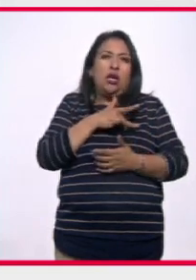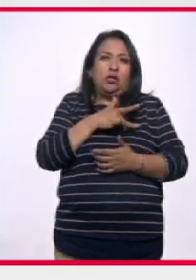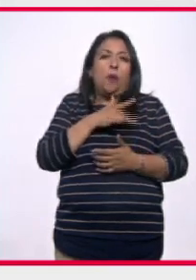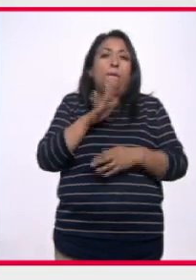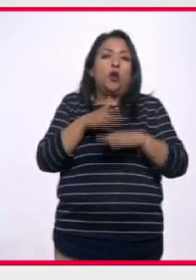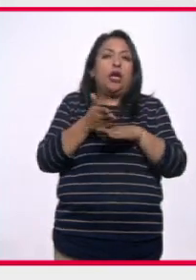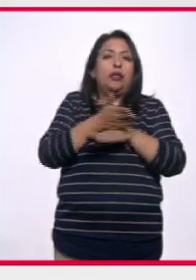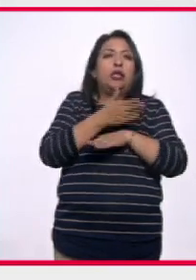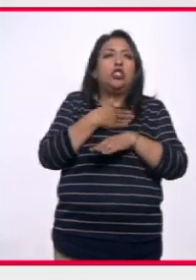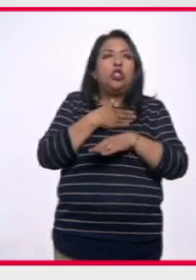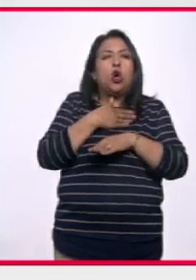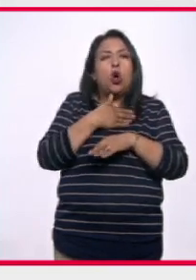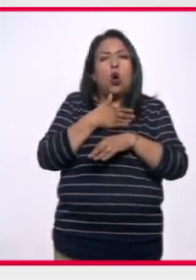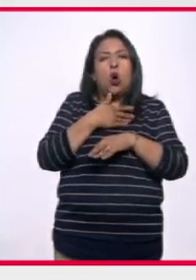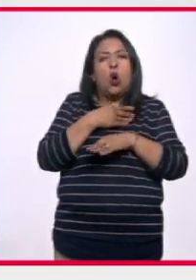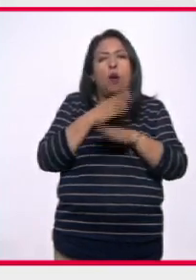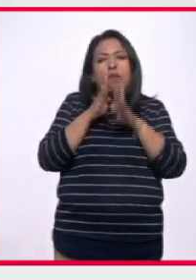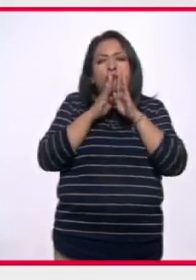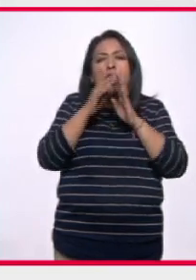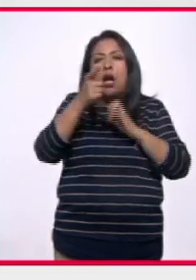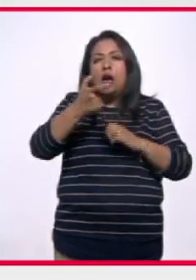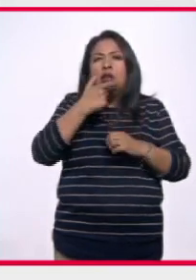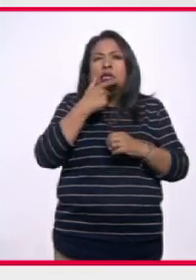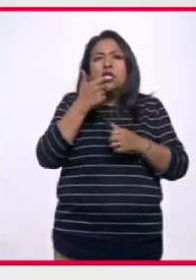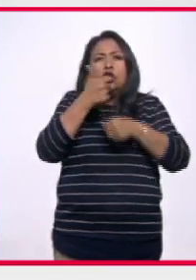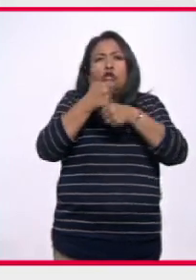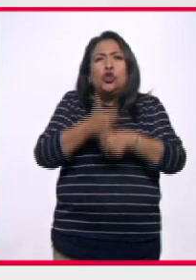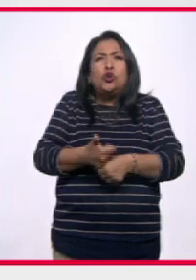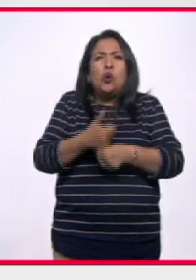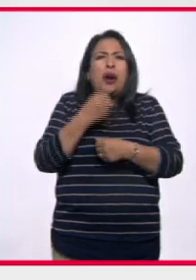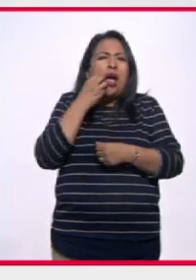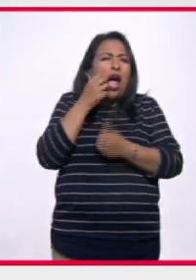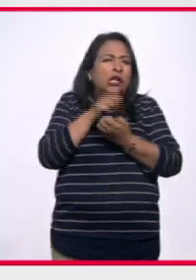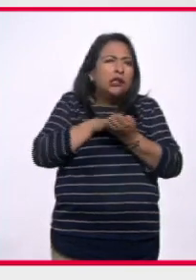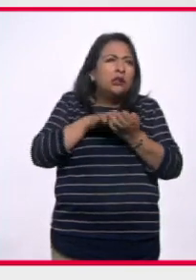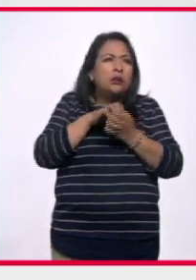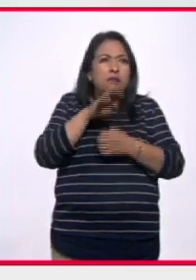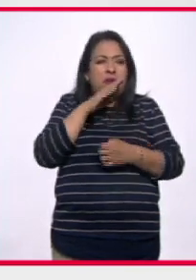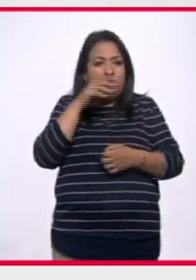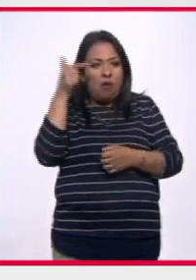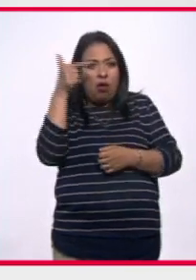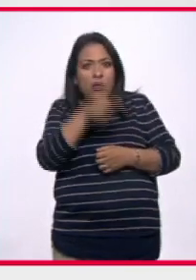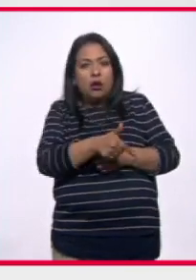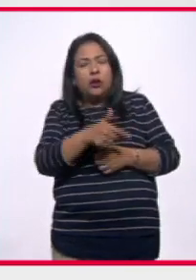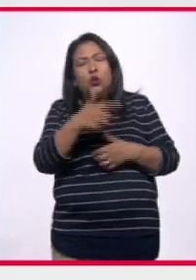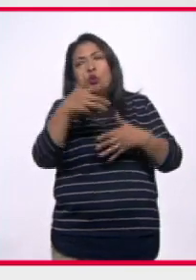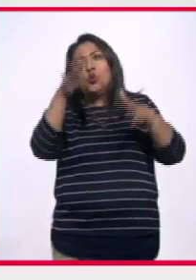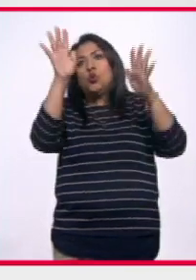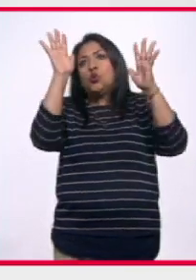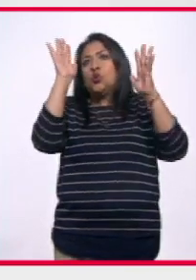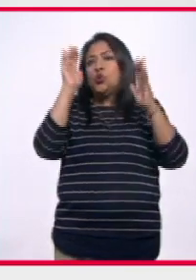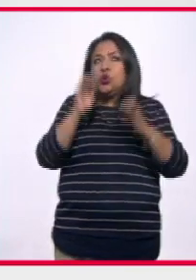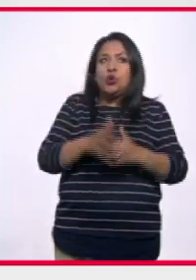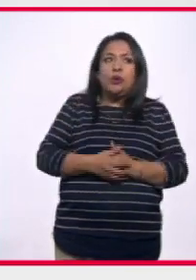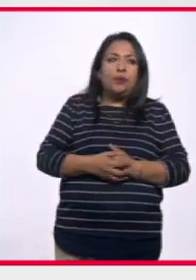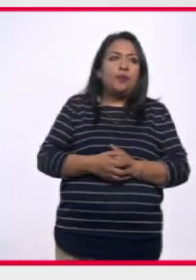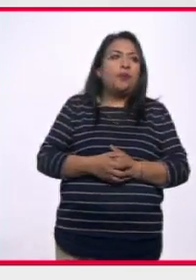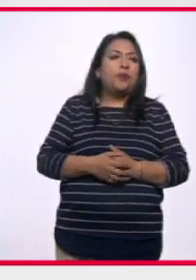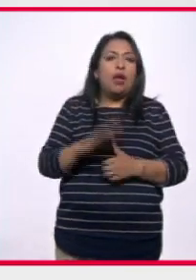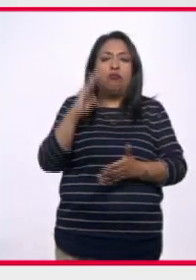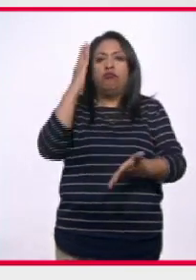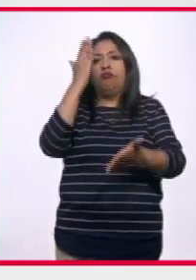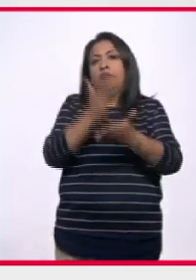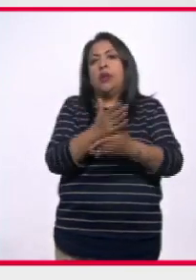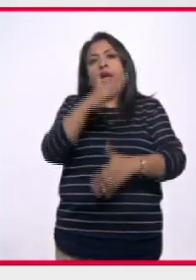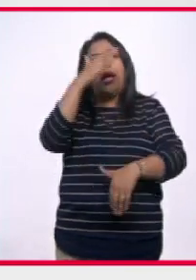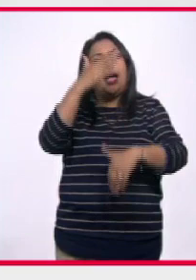comulgar sufriera por mil euros ríos de mi boca hasta mi mamá nos descubrió y pácatelas al término